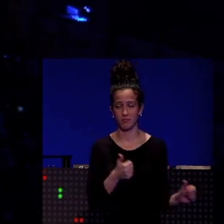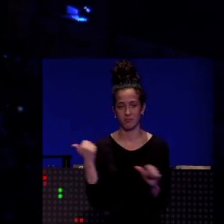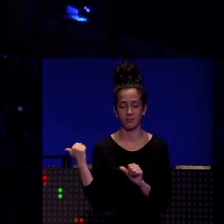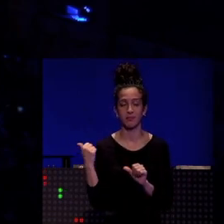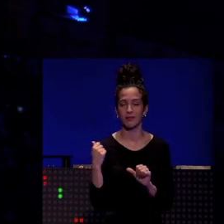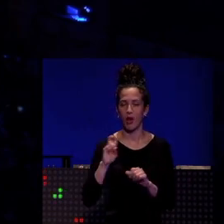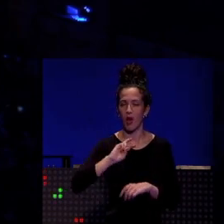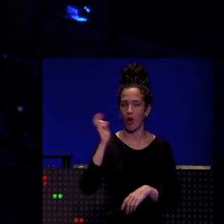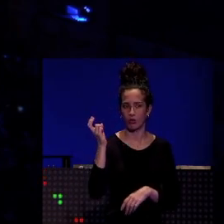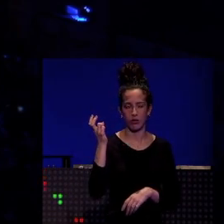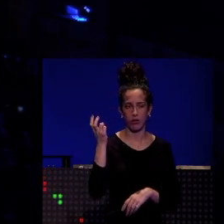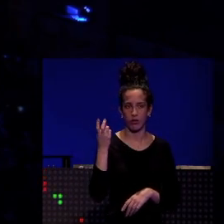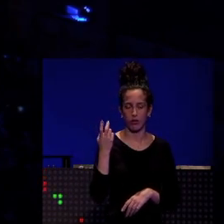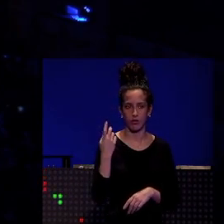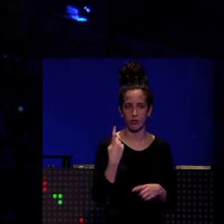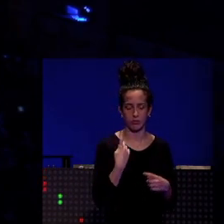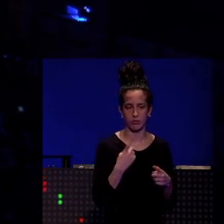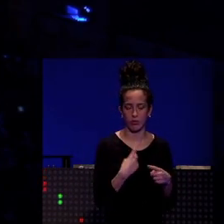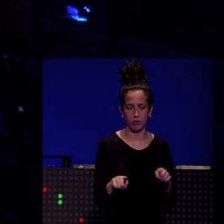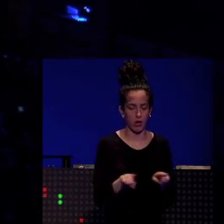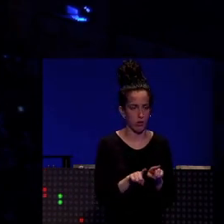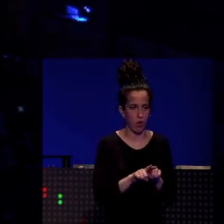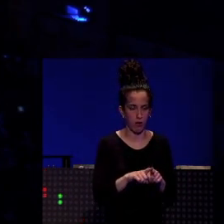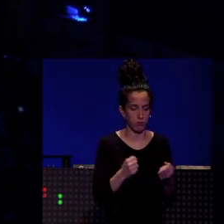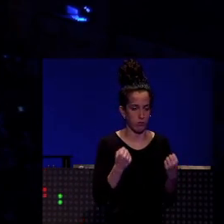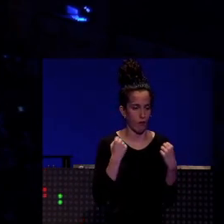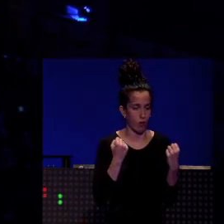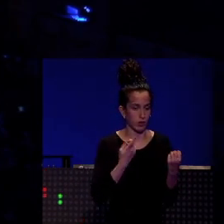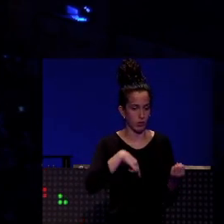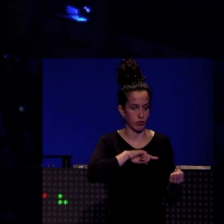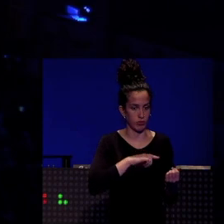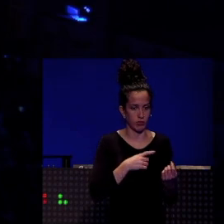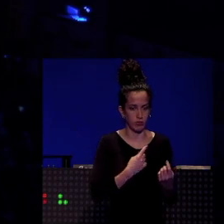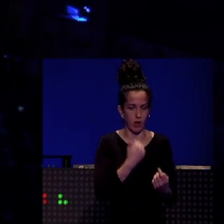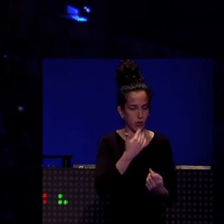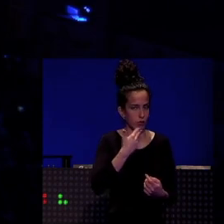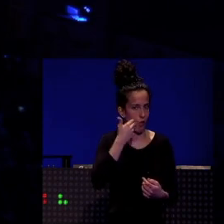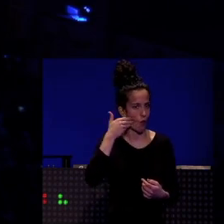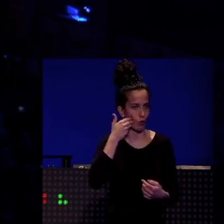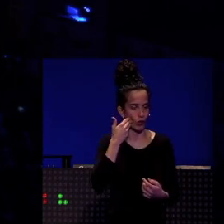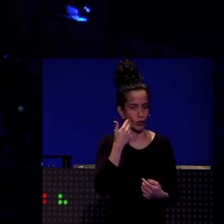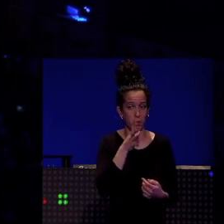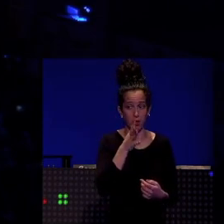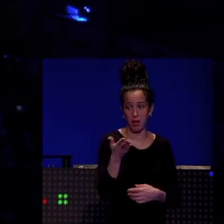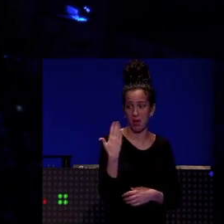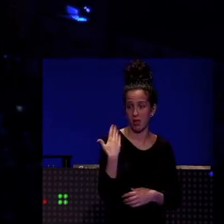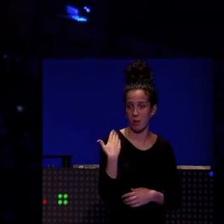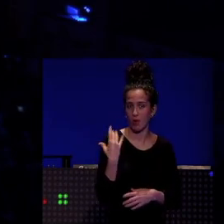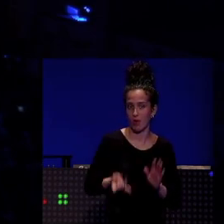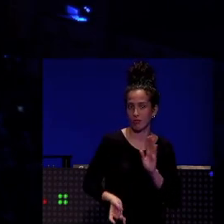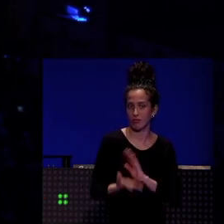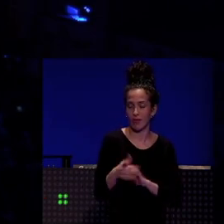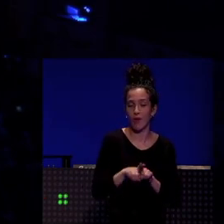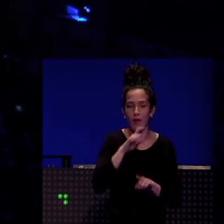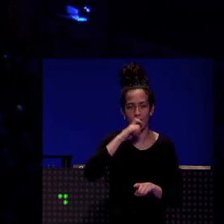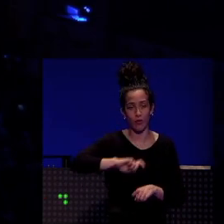fuertes y en esta parte me siento muy orgulloso porque recientemente he podido inaugurar mi primera fundación mi